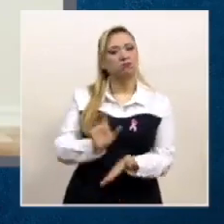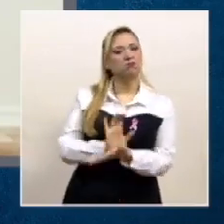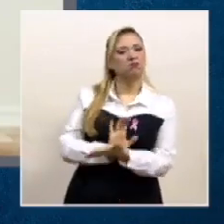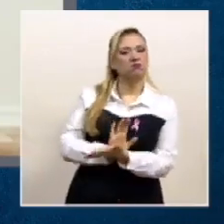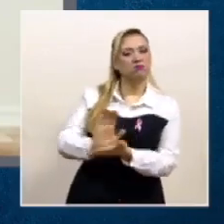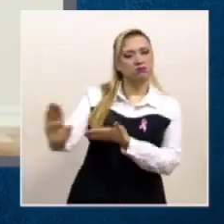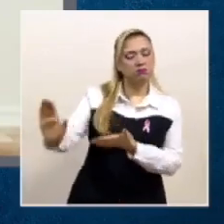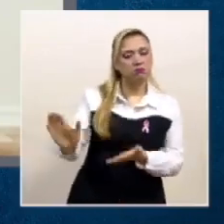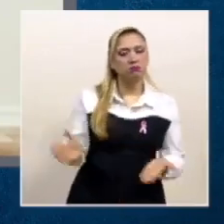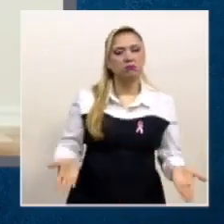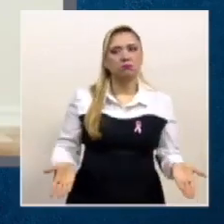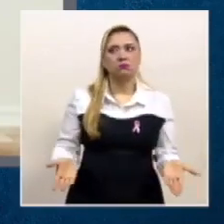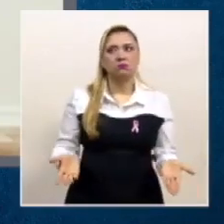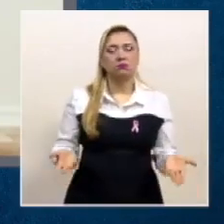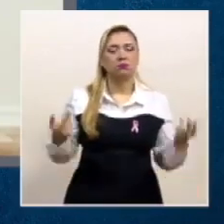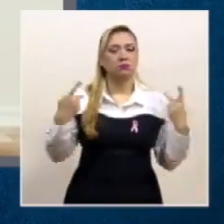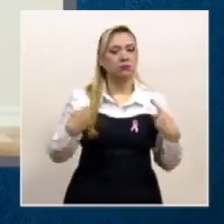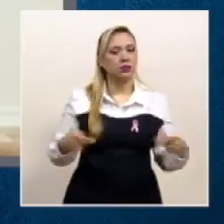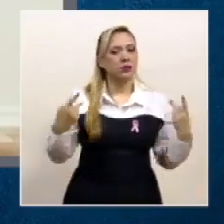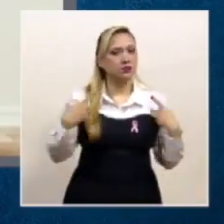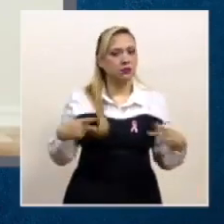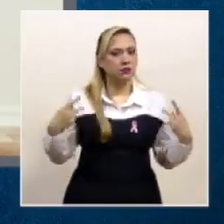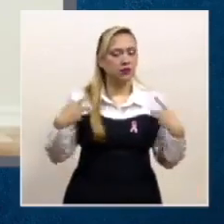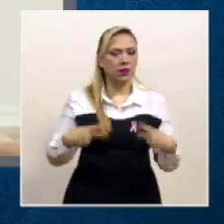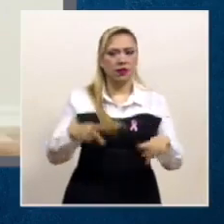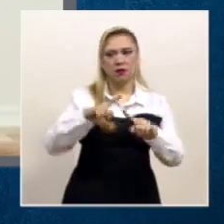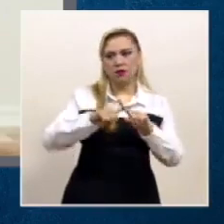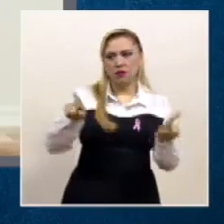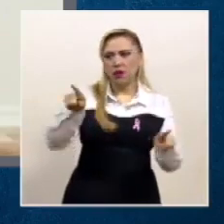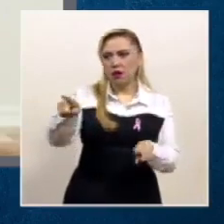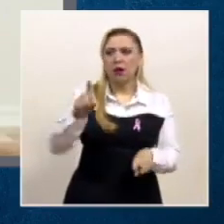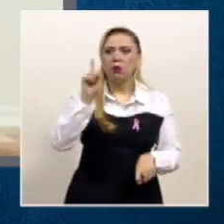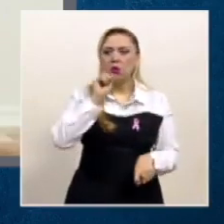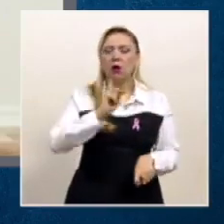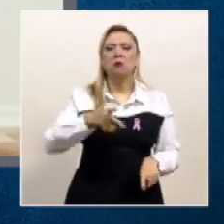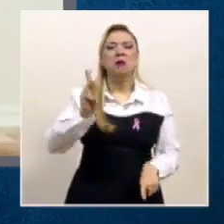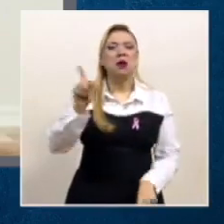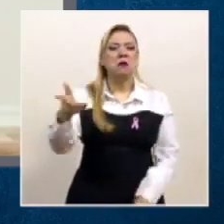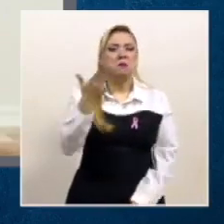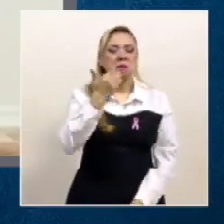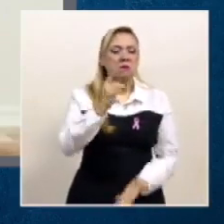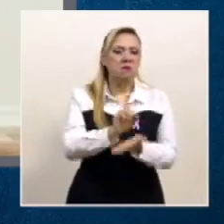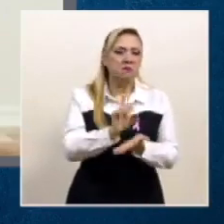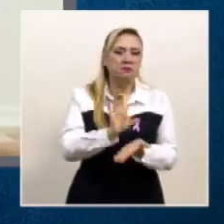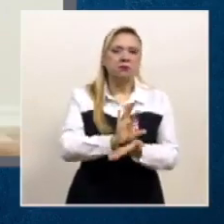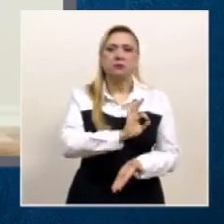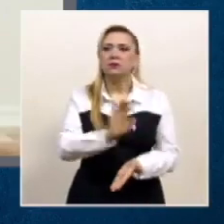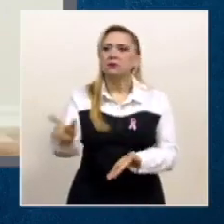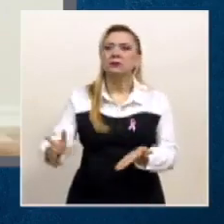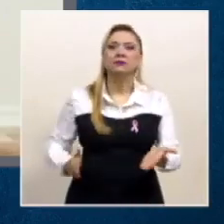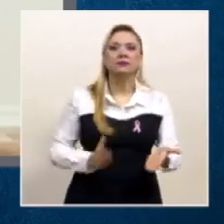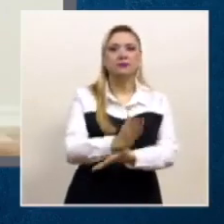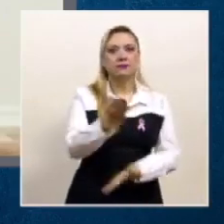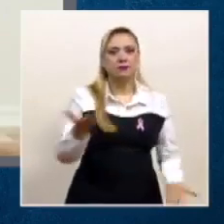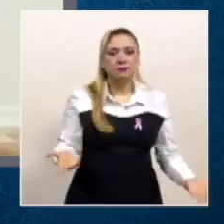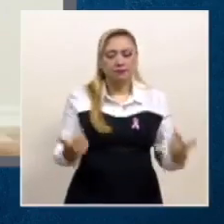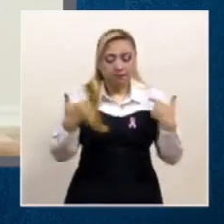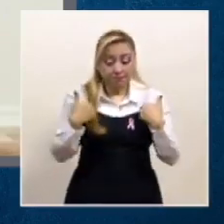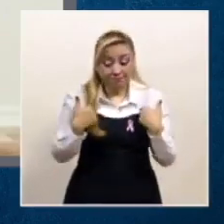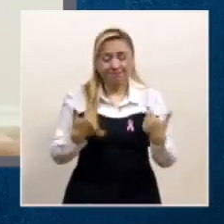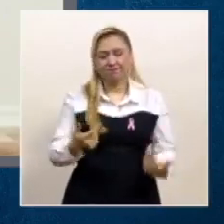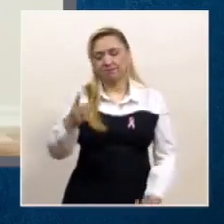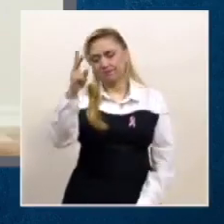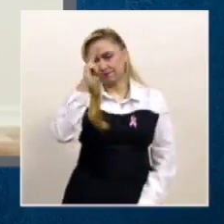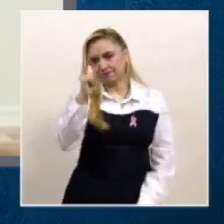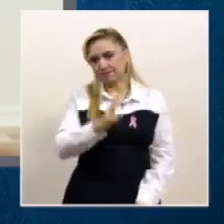a otros tipos de personas que son diversas. Y si a esto le sumamos el aspecto de género, vamos a encontrar